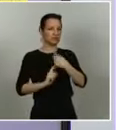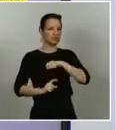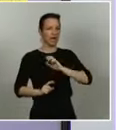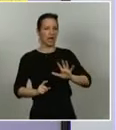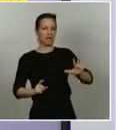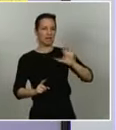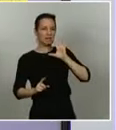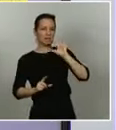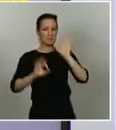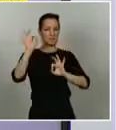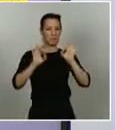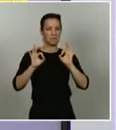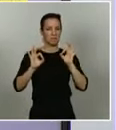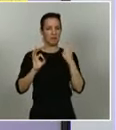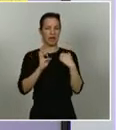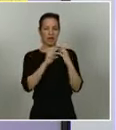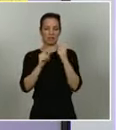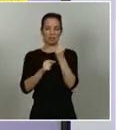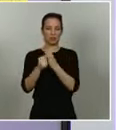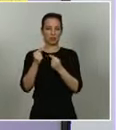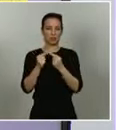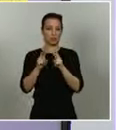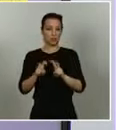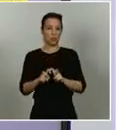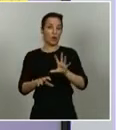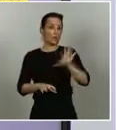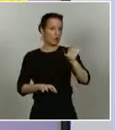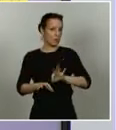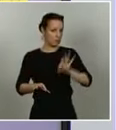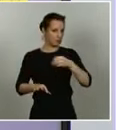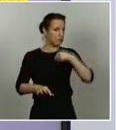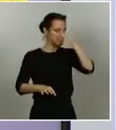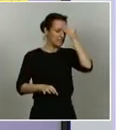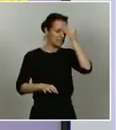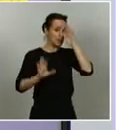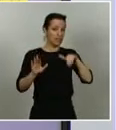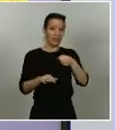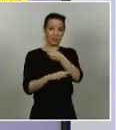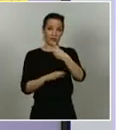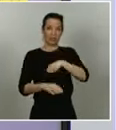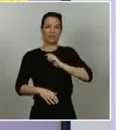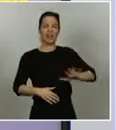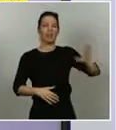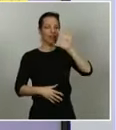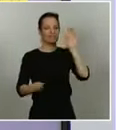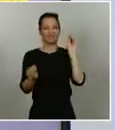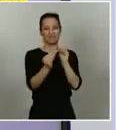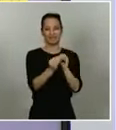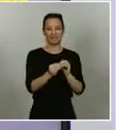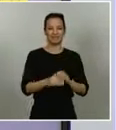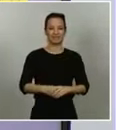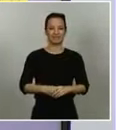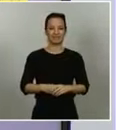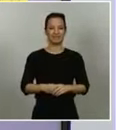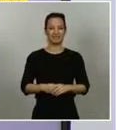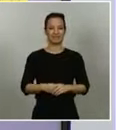el estudio fue de un 5% y, curiosamente, los resultados nacionales apoyan esa estimación. La